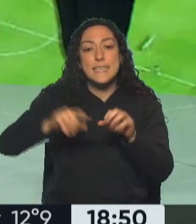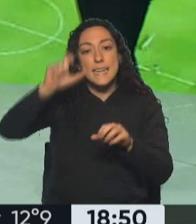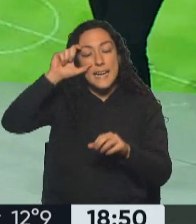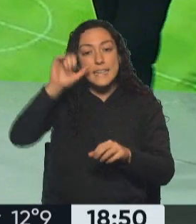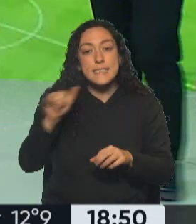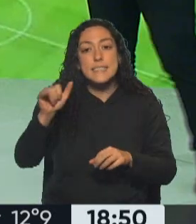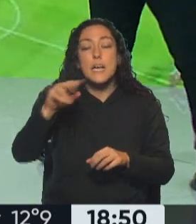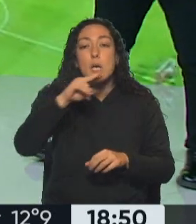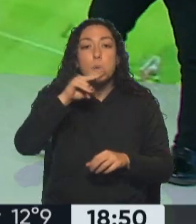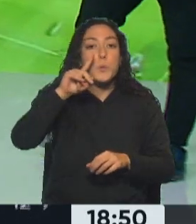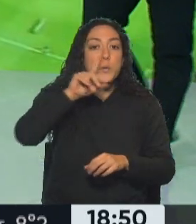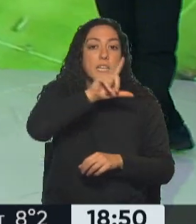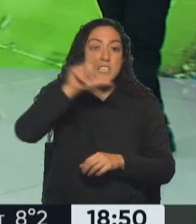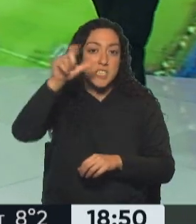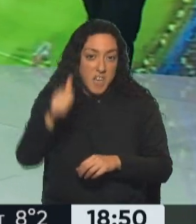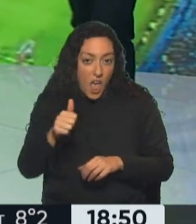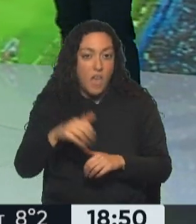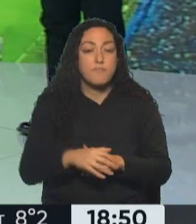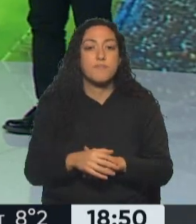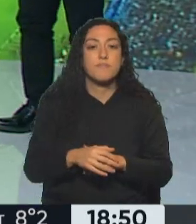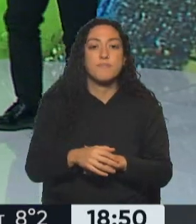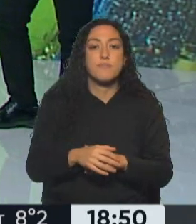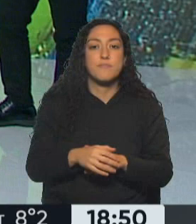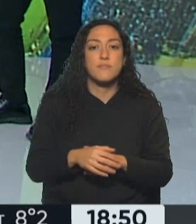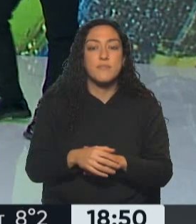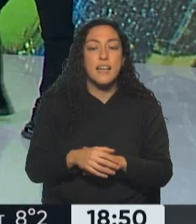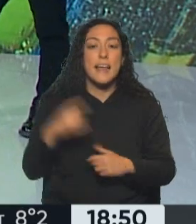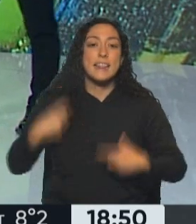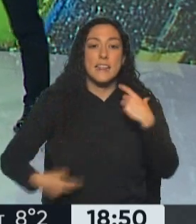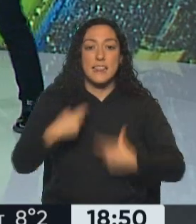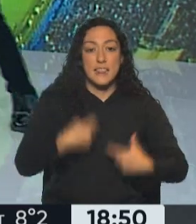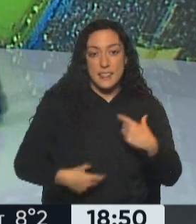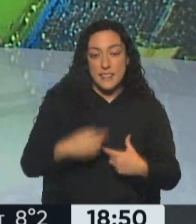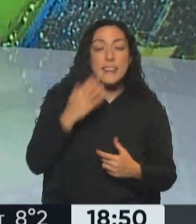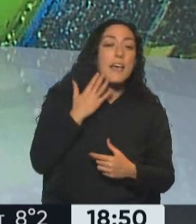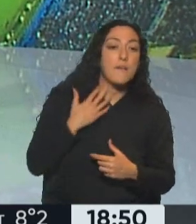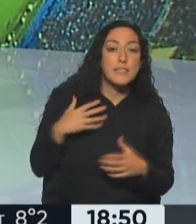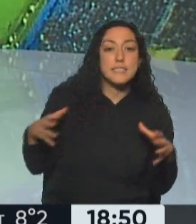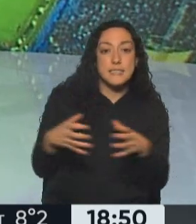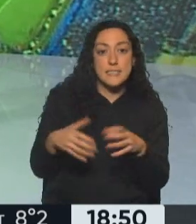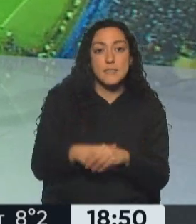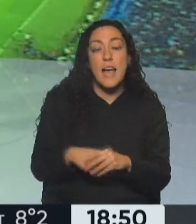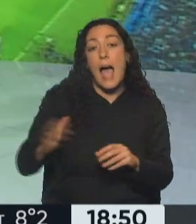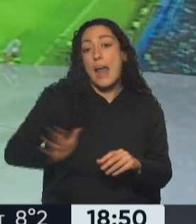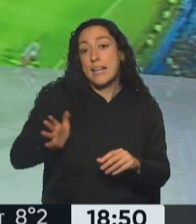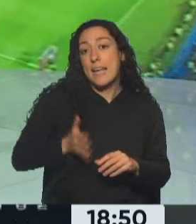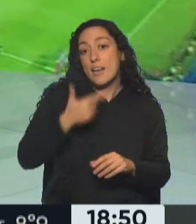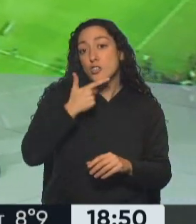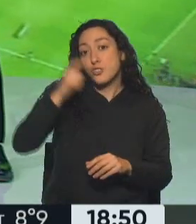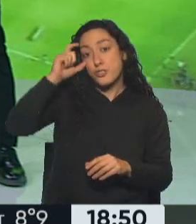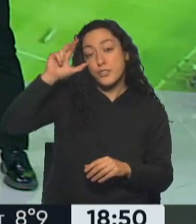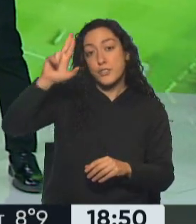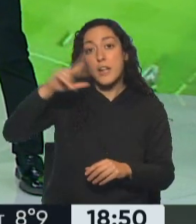Villa, los de Hugo Ibarra. Claro. Vamos a ver a los de Tevez. A ver. Servio, un muy buen arquero, que